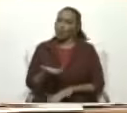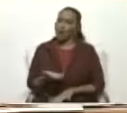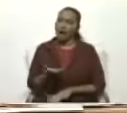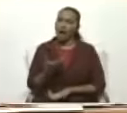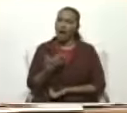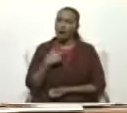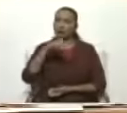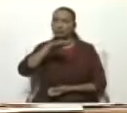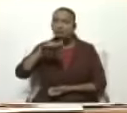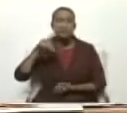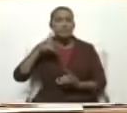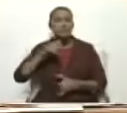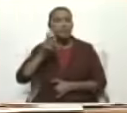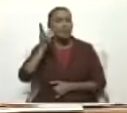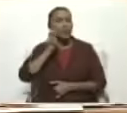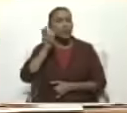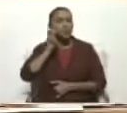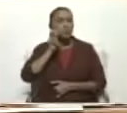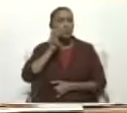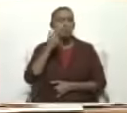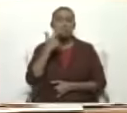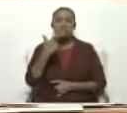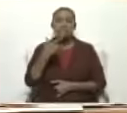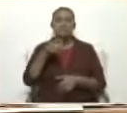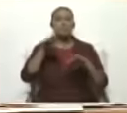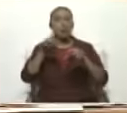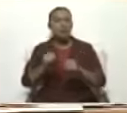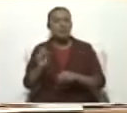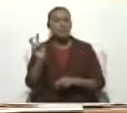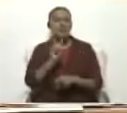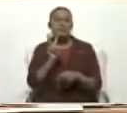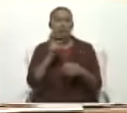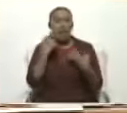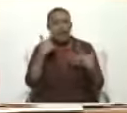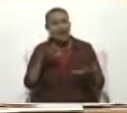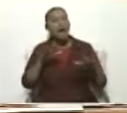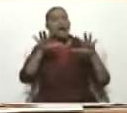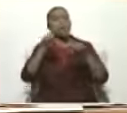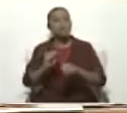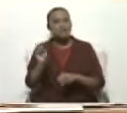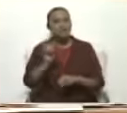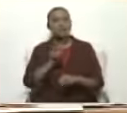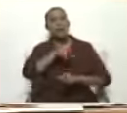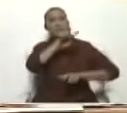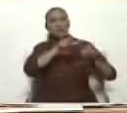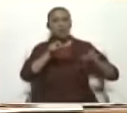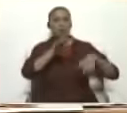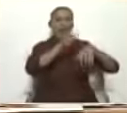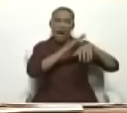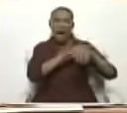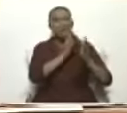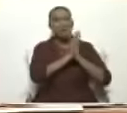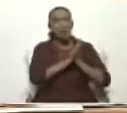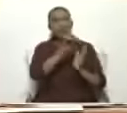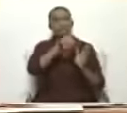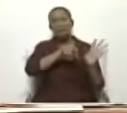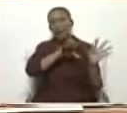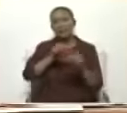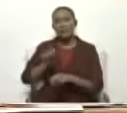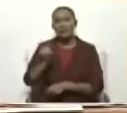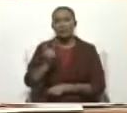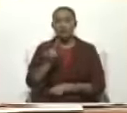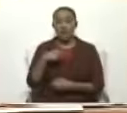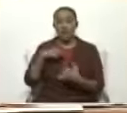Venezuela. Van a invadir Venezuela. Están viendo invasiones a Venezuela. Y mi hijo me dice un día, mira,